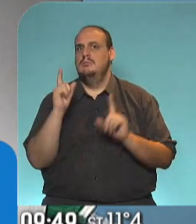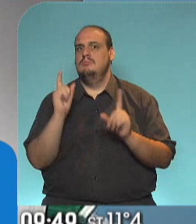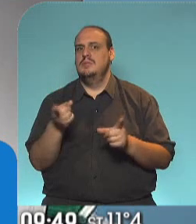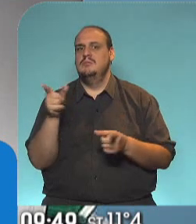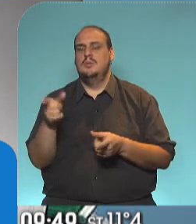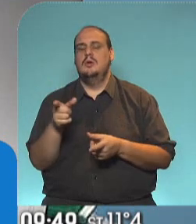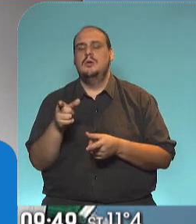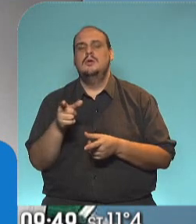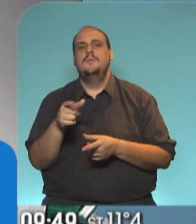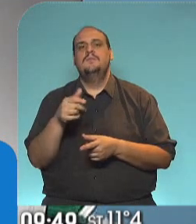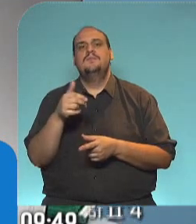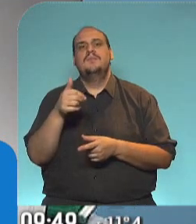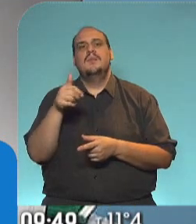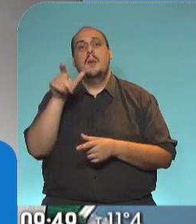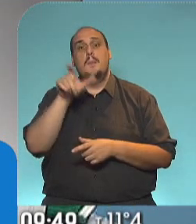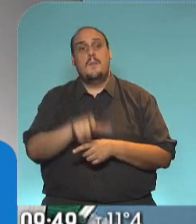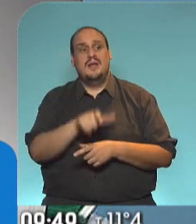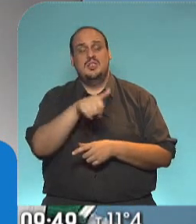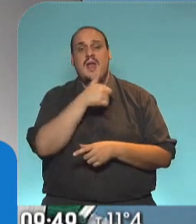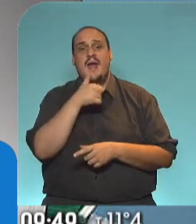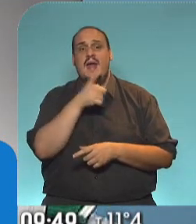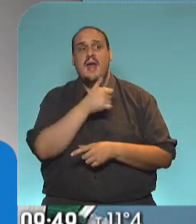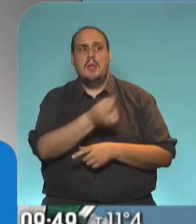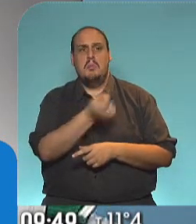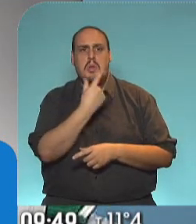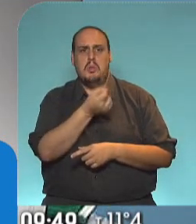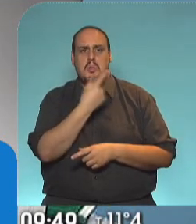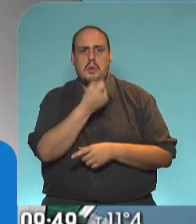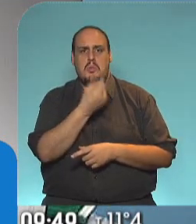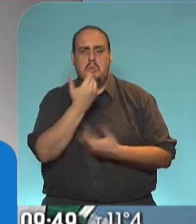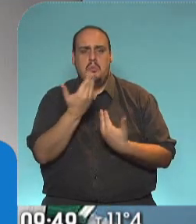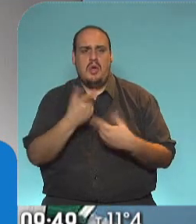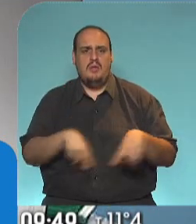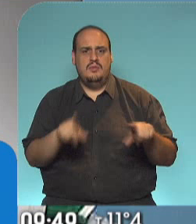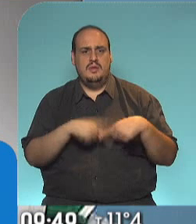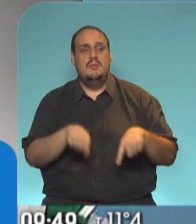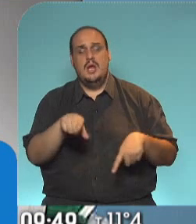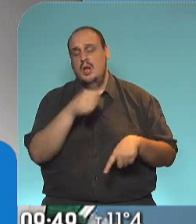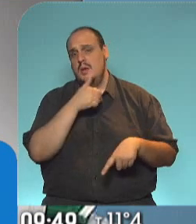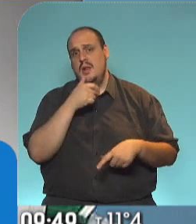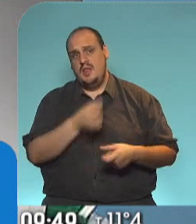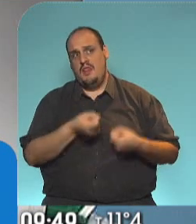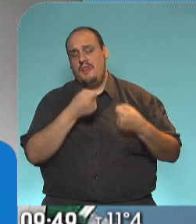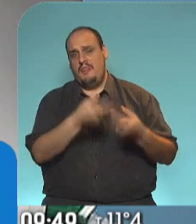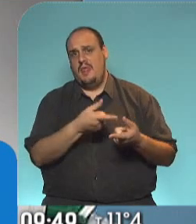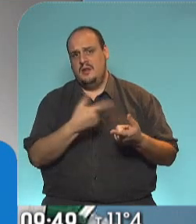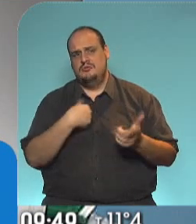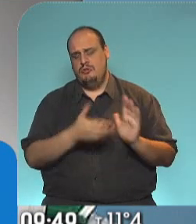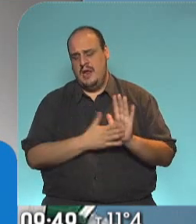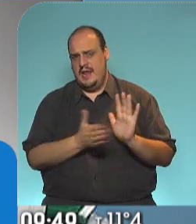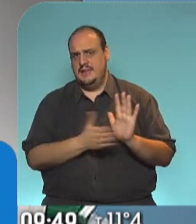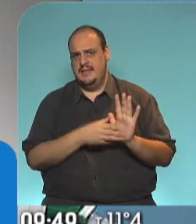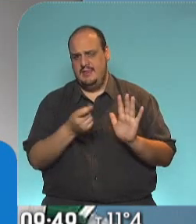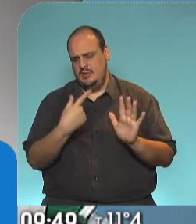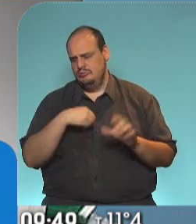adherencia a la adherencia significa que alguien pueda tomar la medicación regularmente para eso necesitamos garantizar la medicación que es lo que estamos trabajando